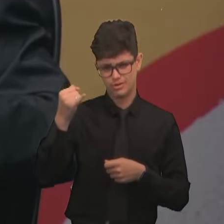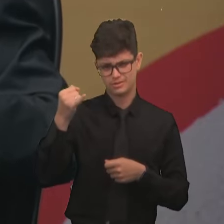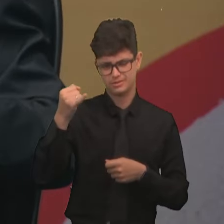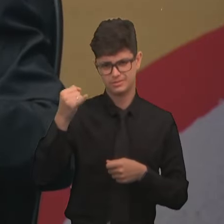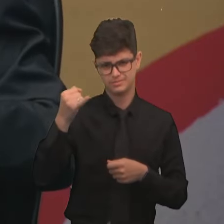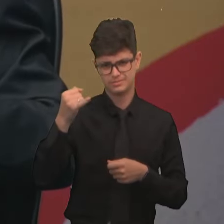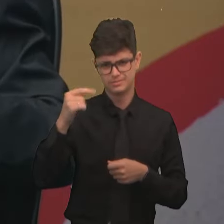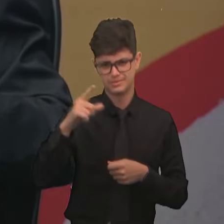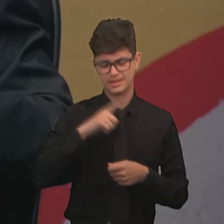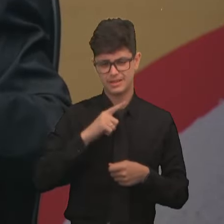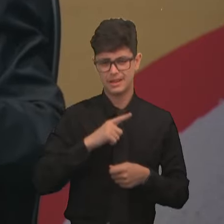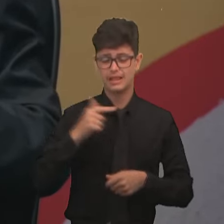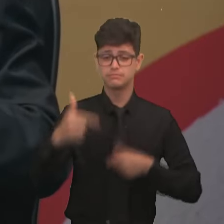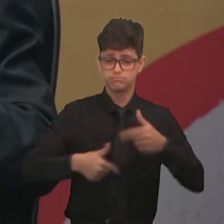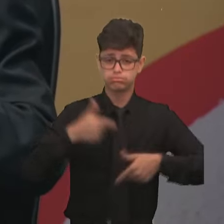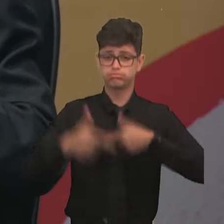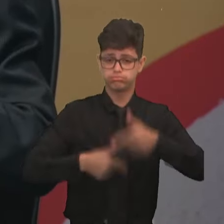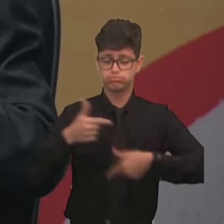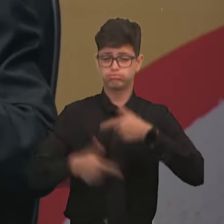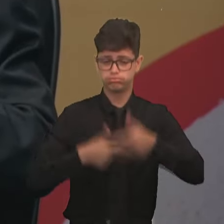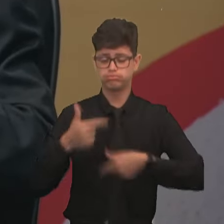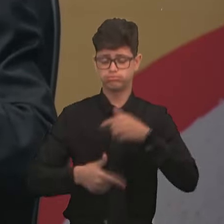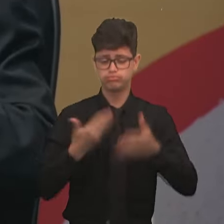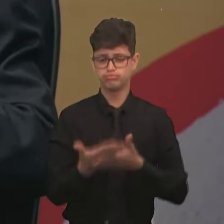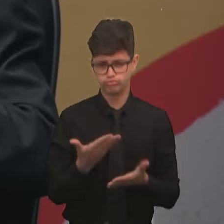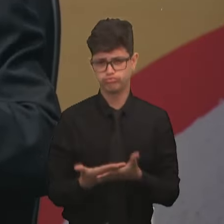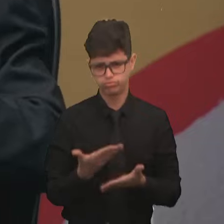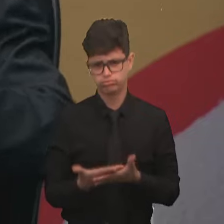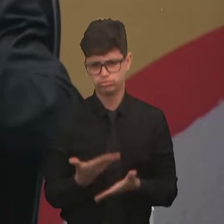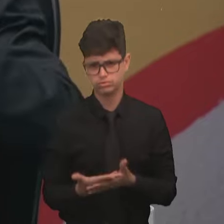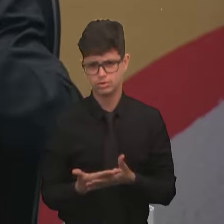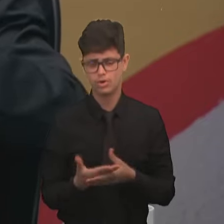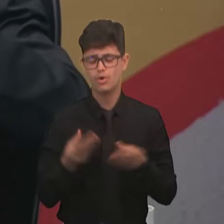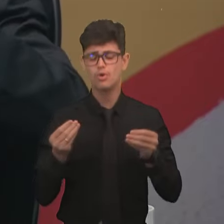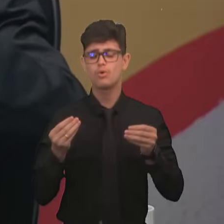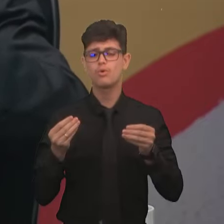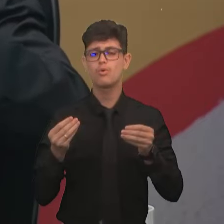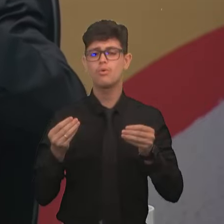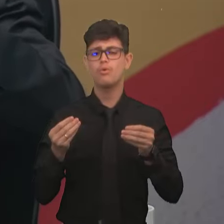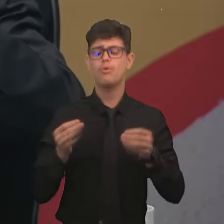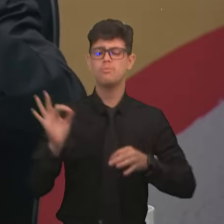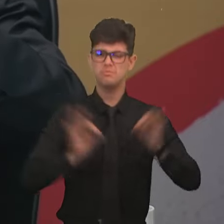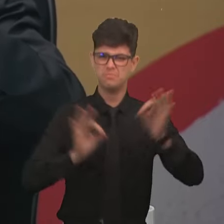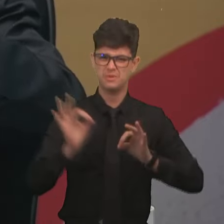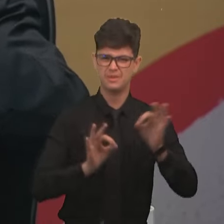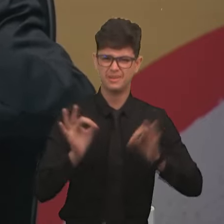CNJ, una comisión de trabajo que estudia cómo editar,